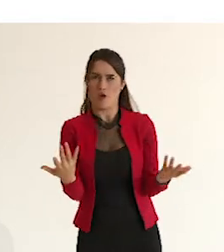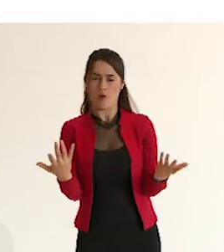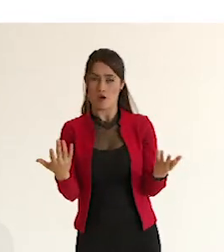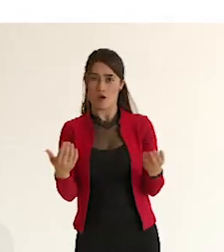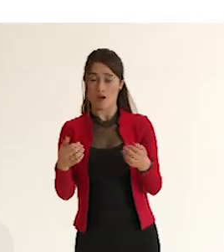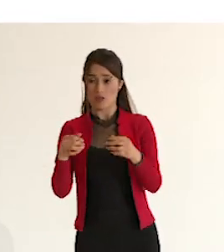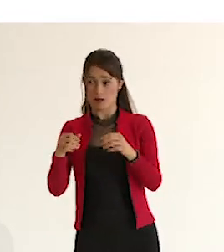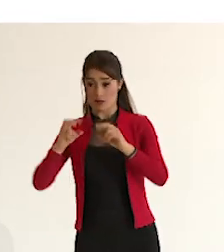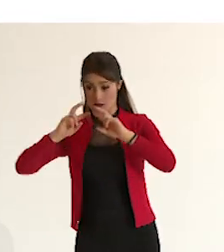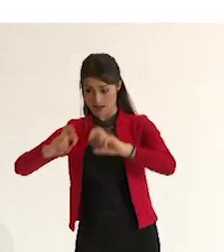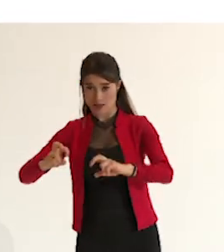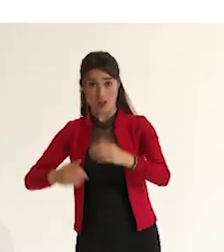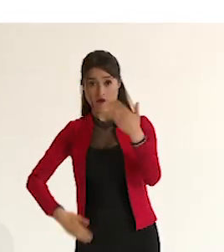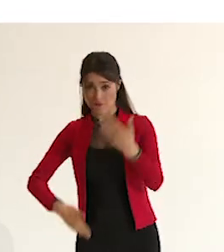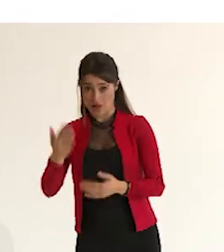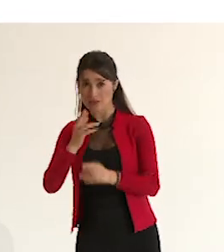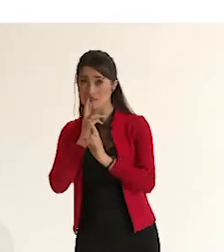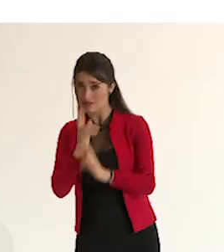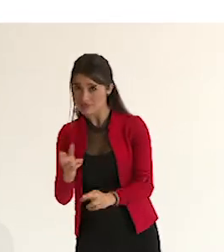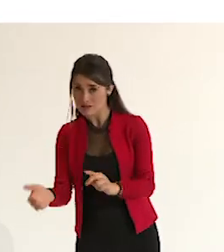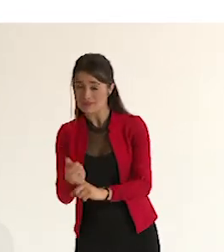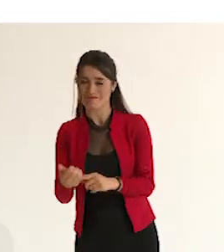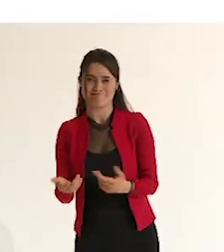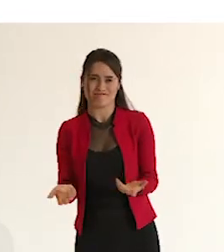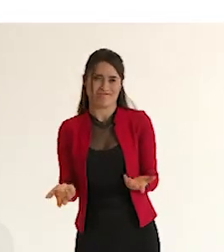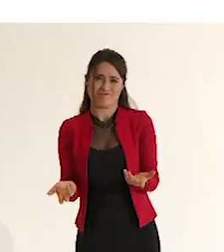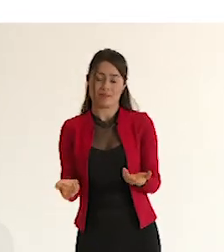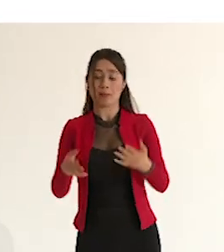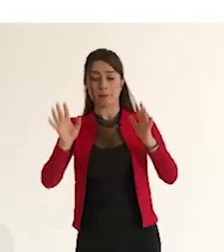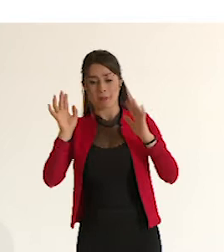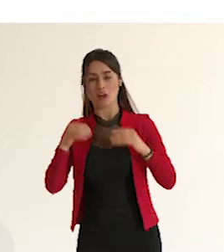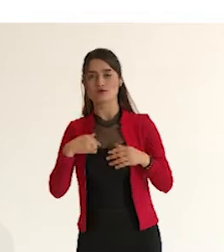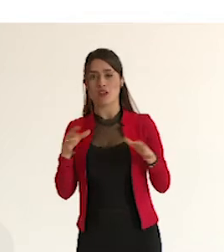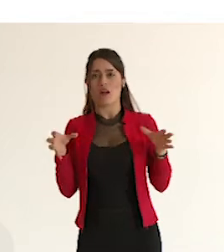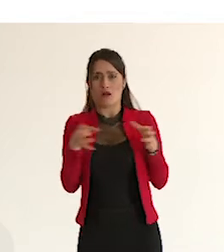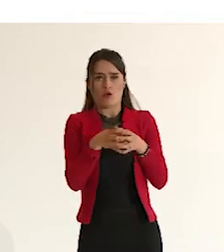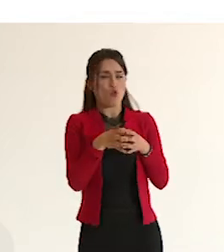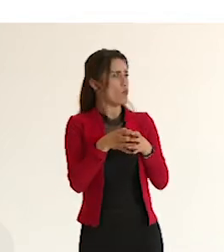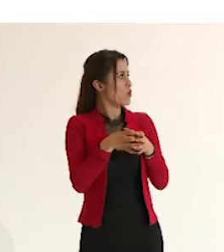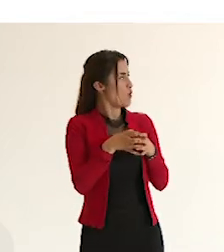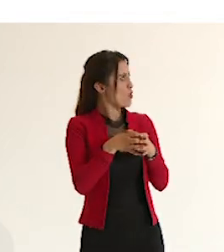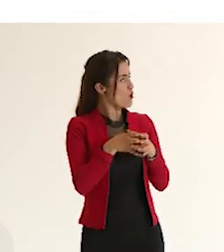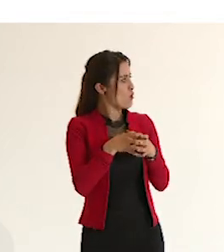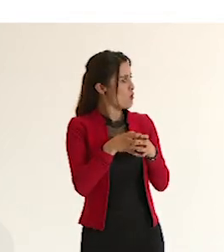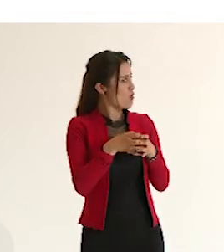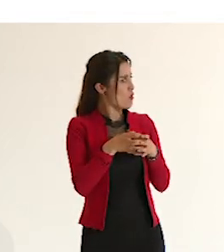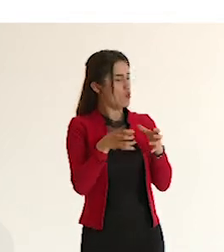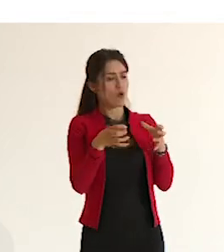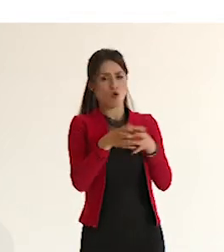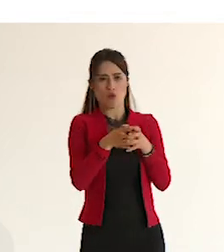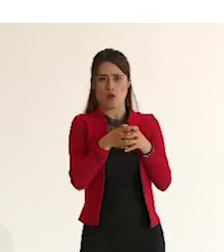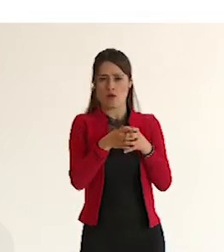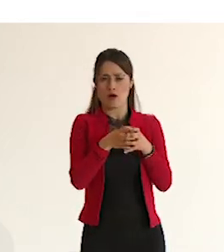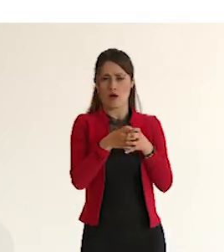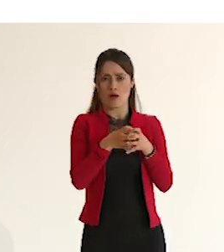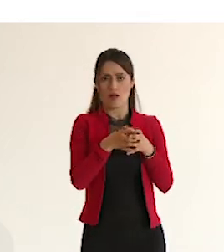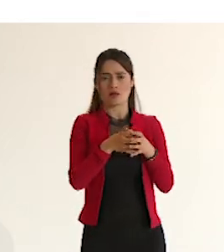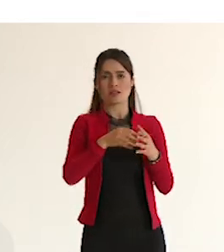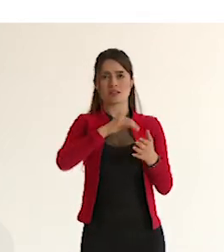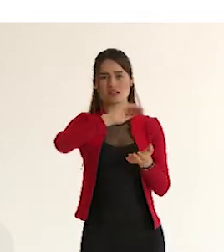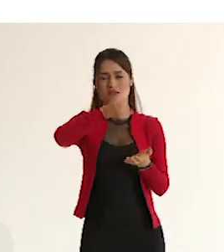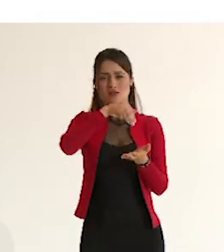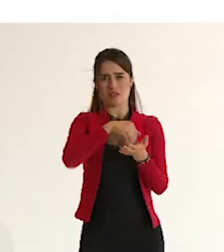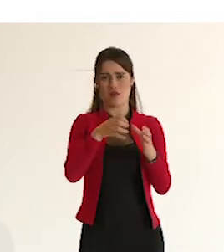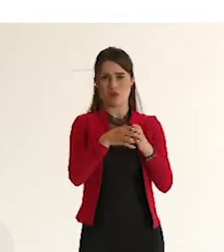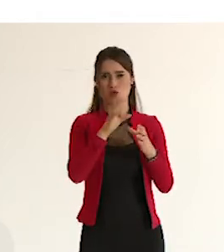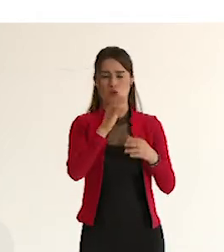nos hemos asociado a la unidad de formación lasallista el centro de formación ética y ciudadana from imos de la